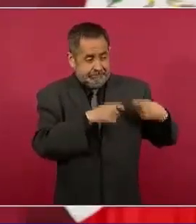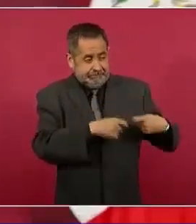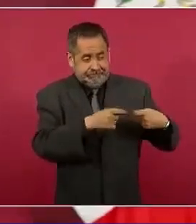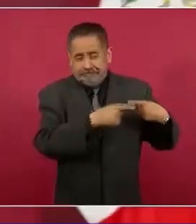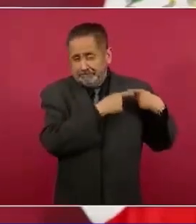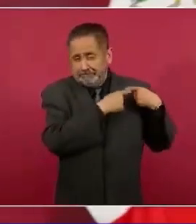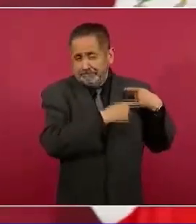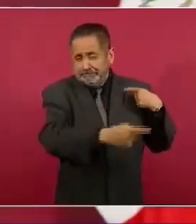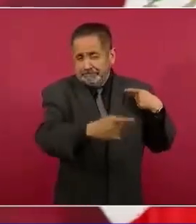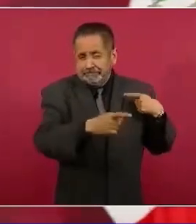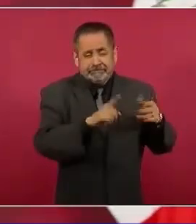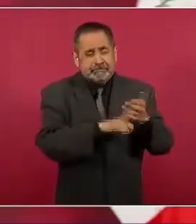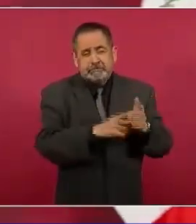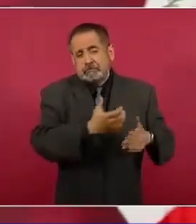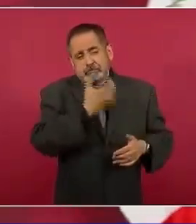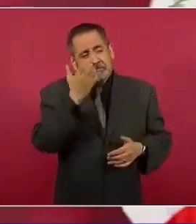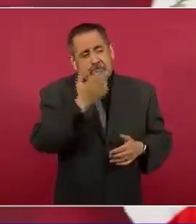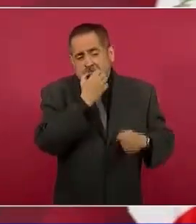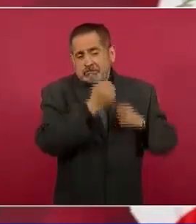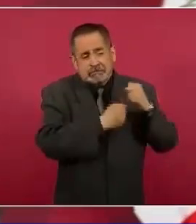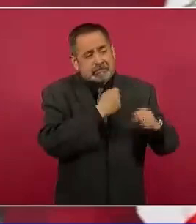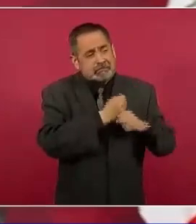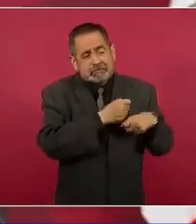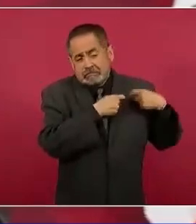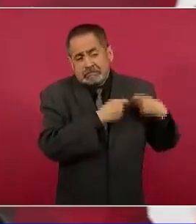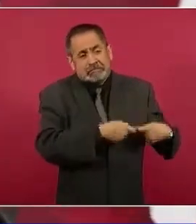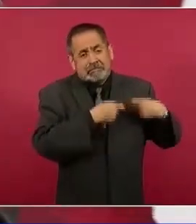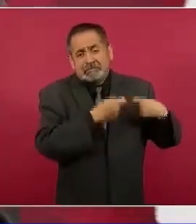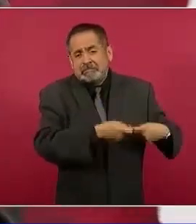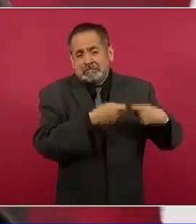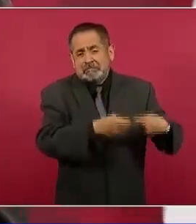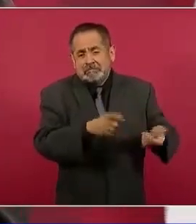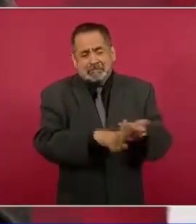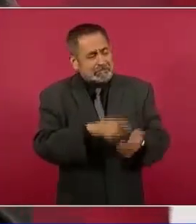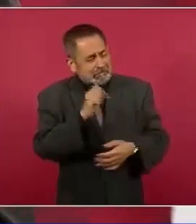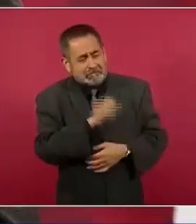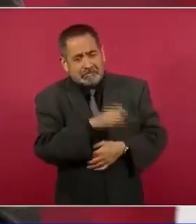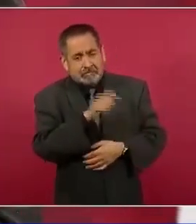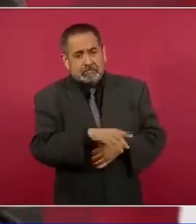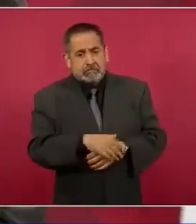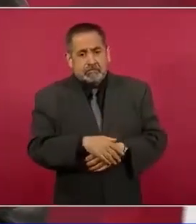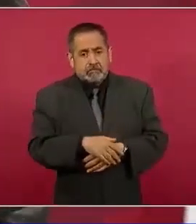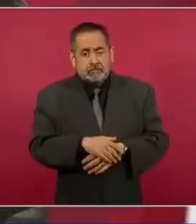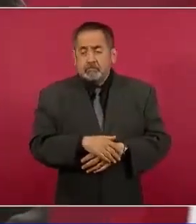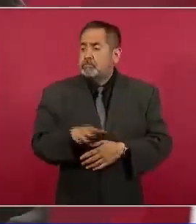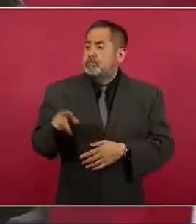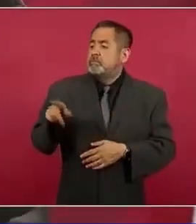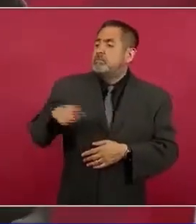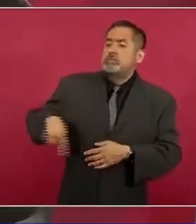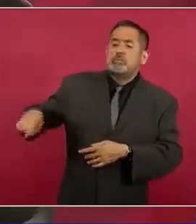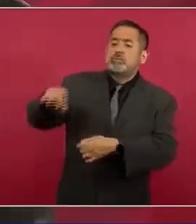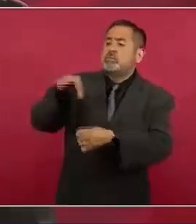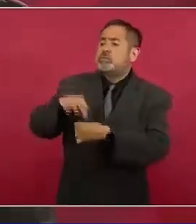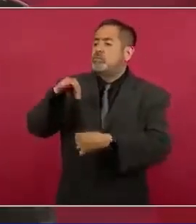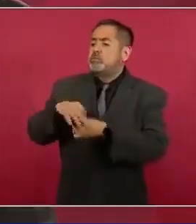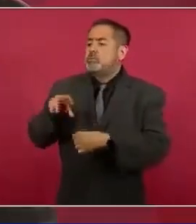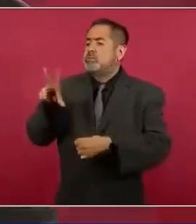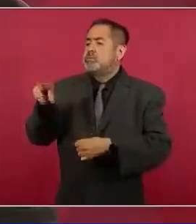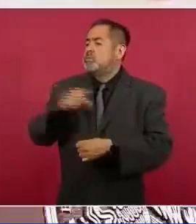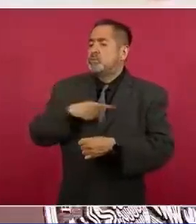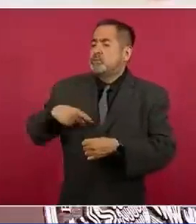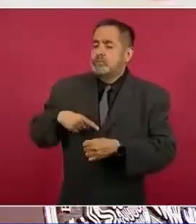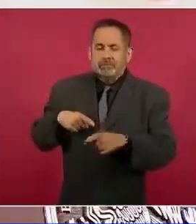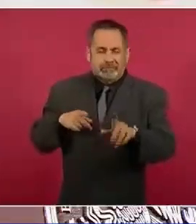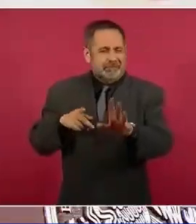la vieja tradición de que debe de votar, porque eso también se dio en